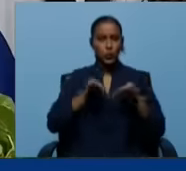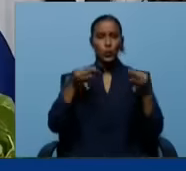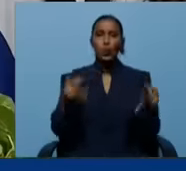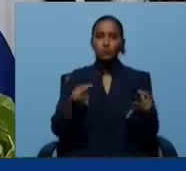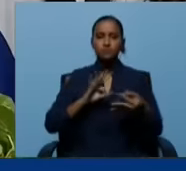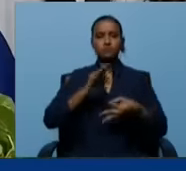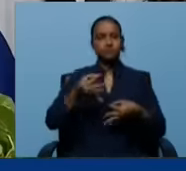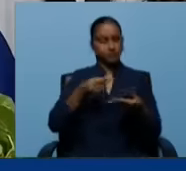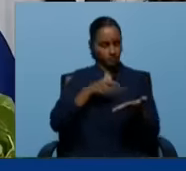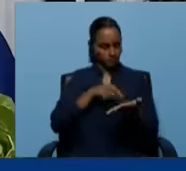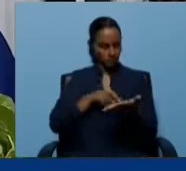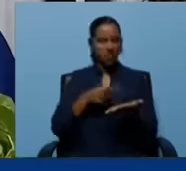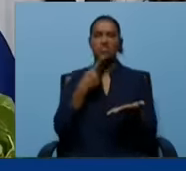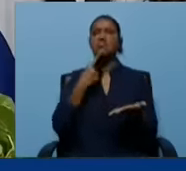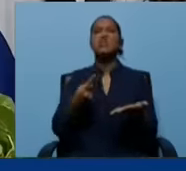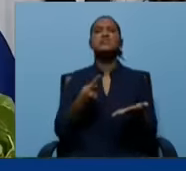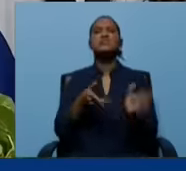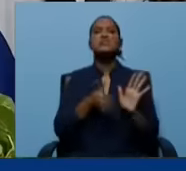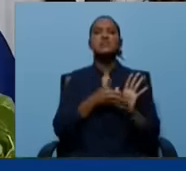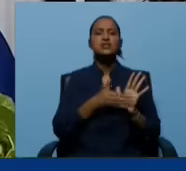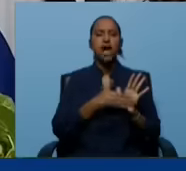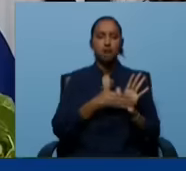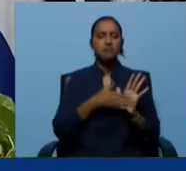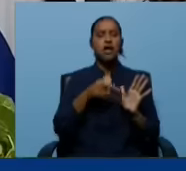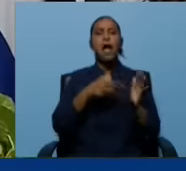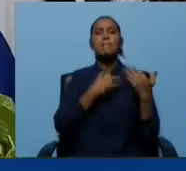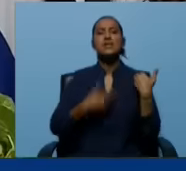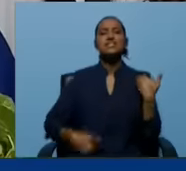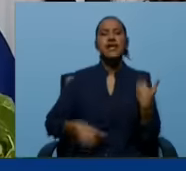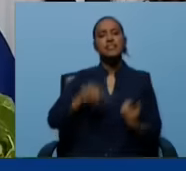le comunicaba a Zelaya,